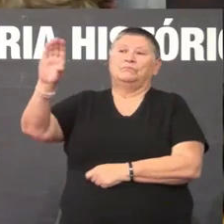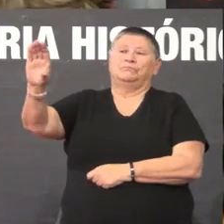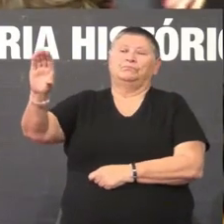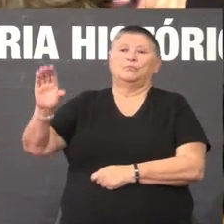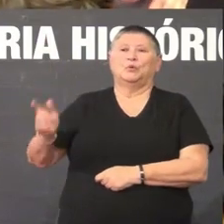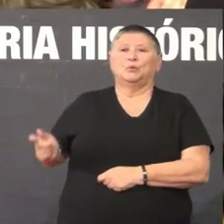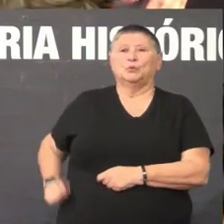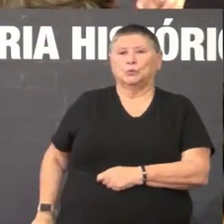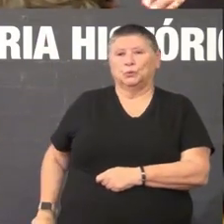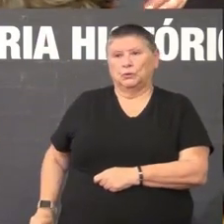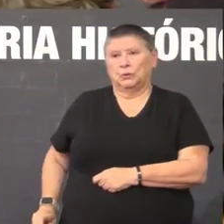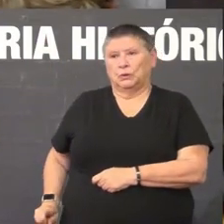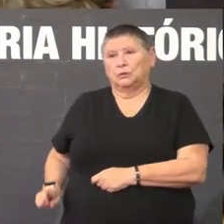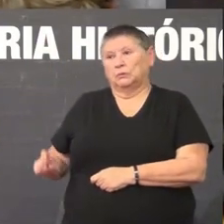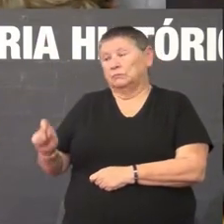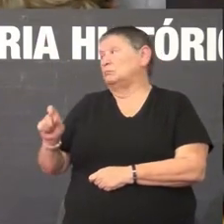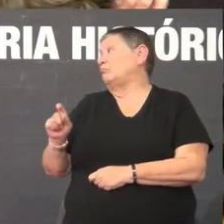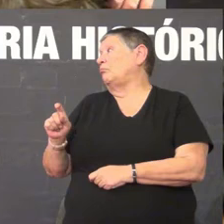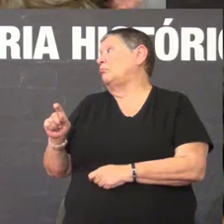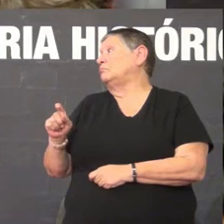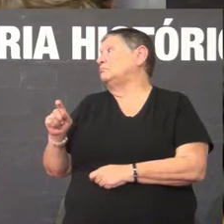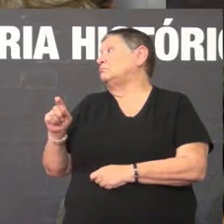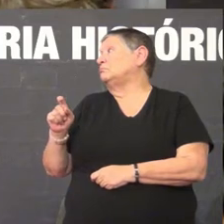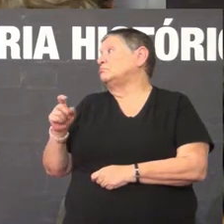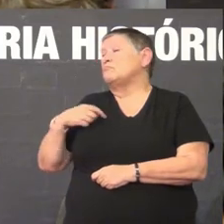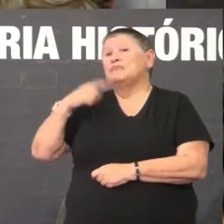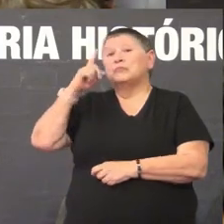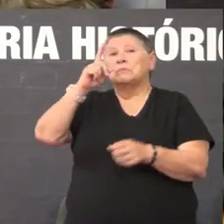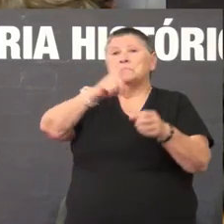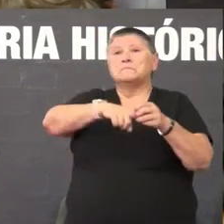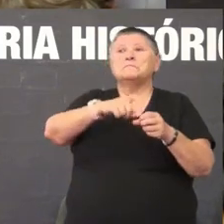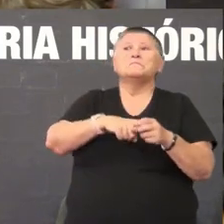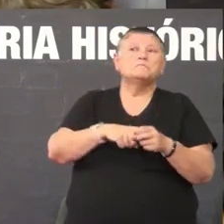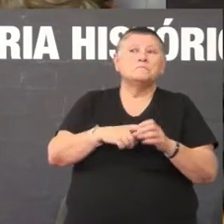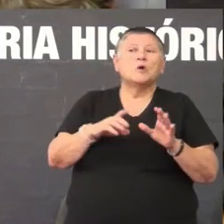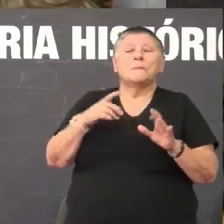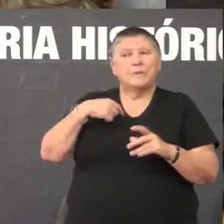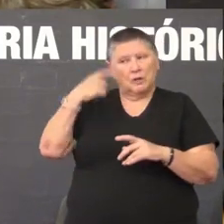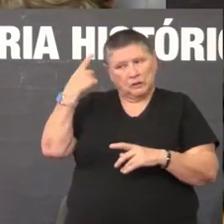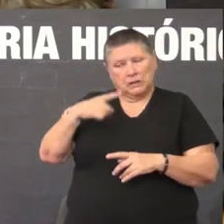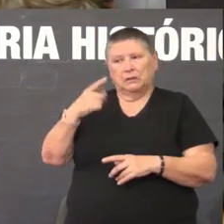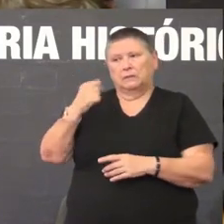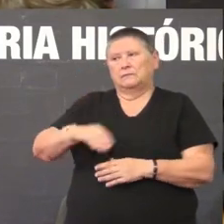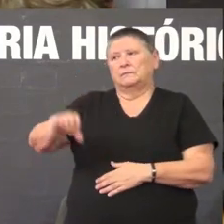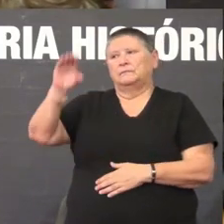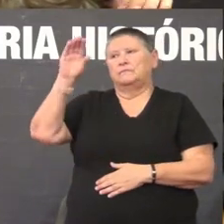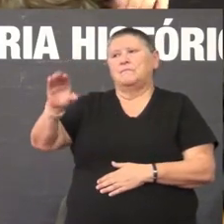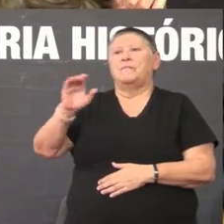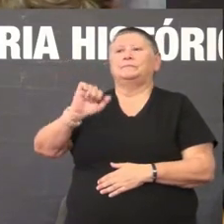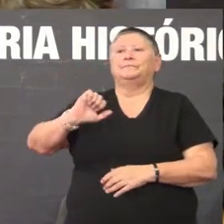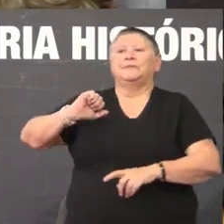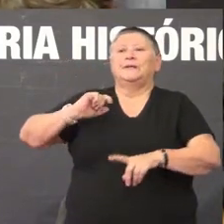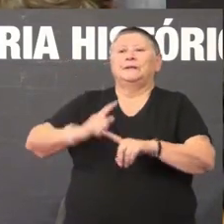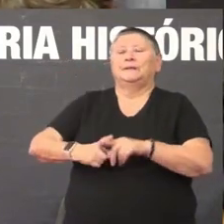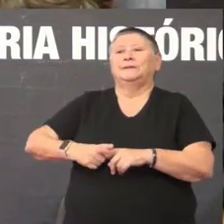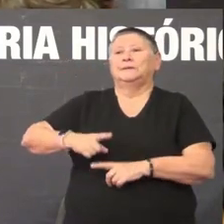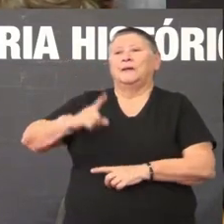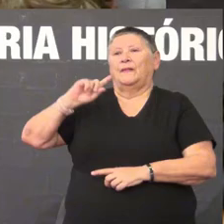la cual no sé lo que participará o no, pero está dedicado el exdirector